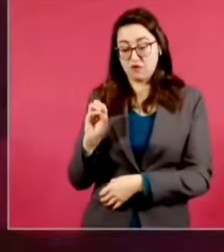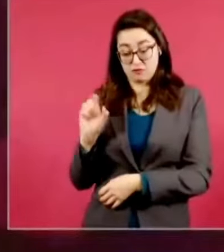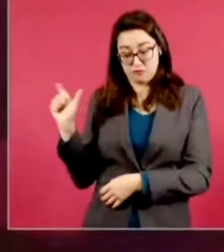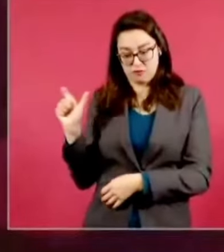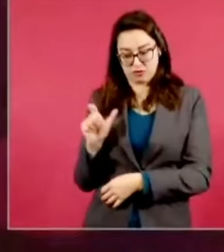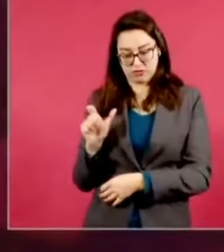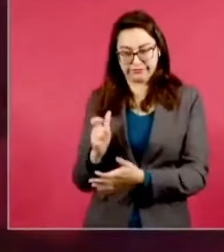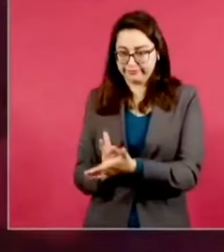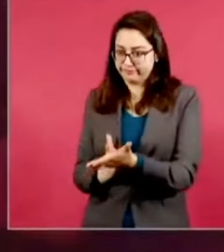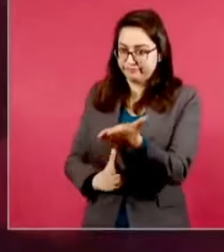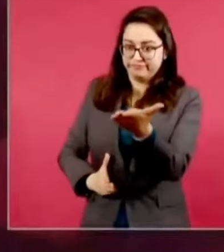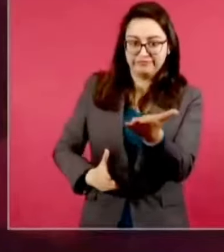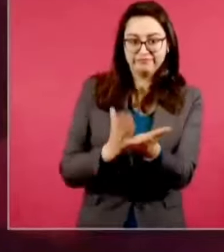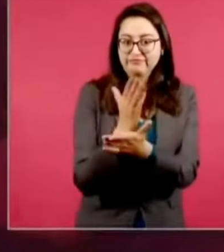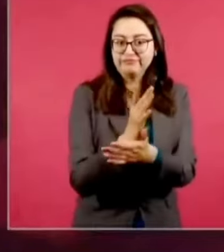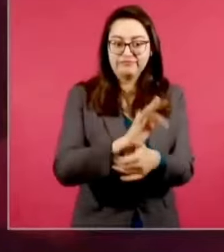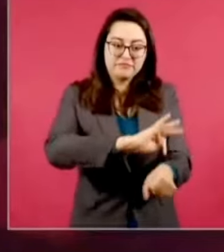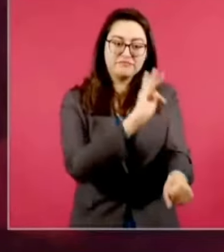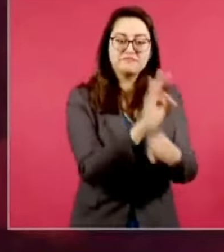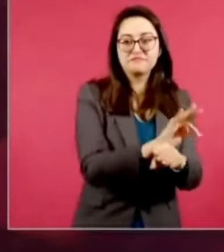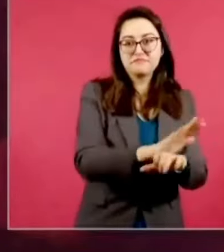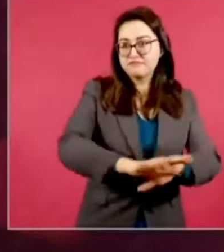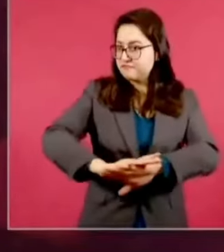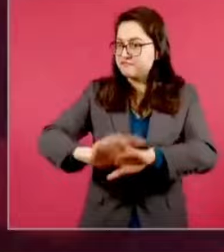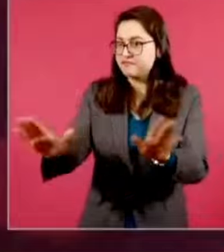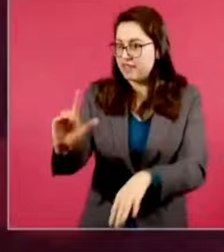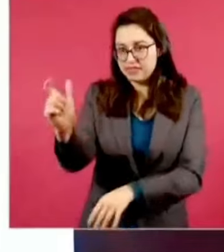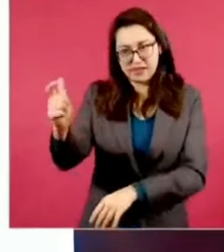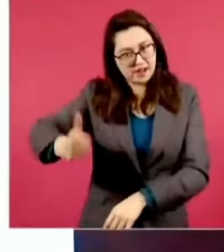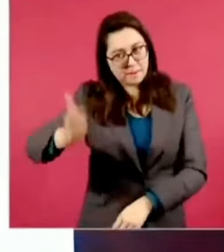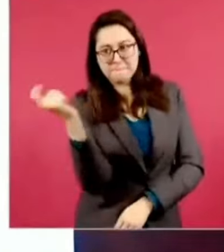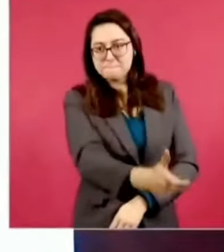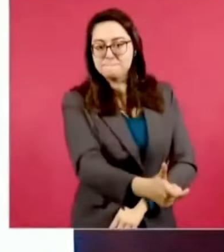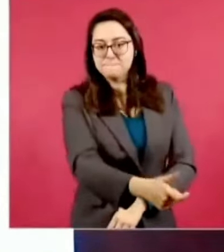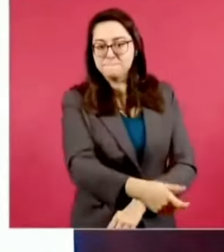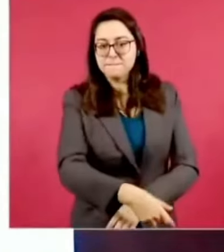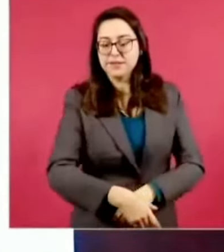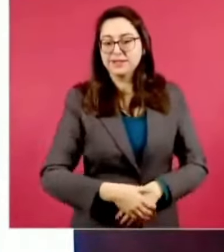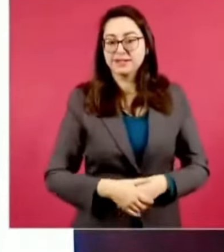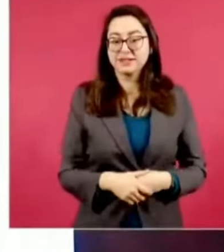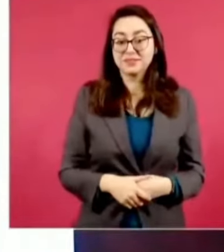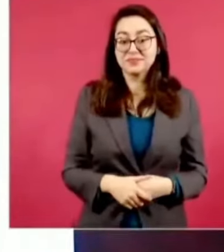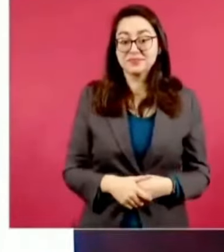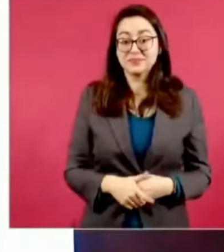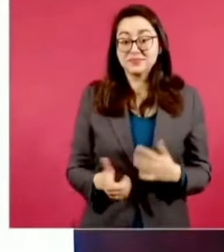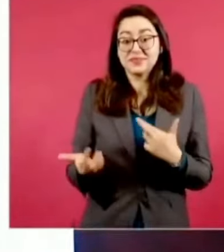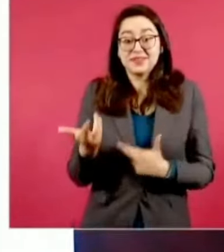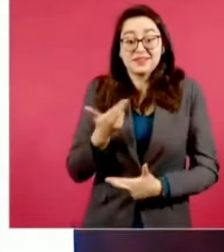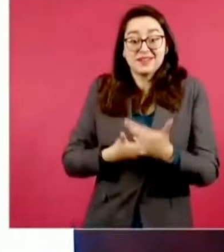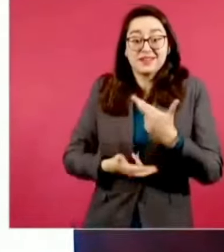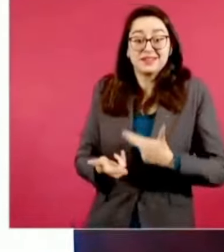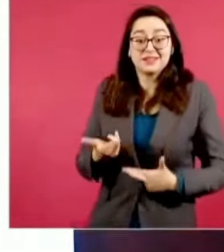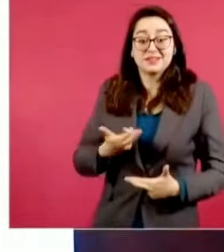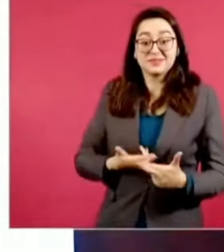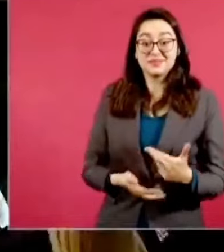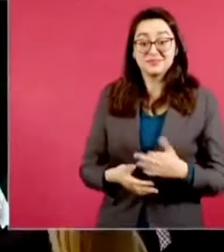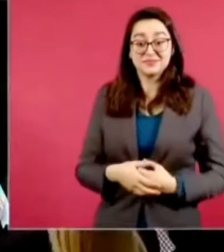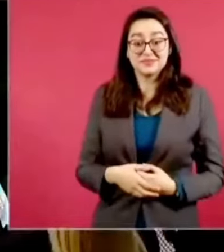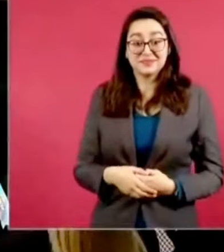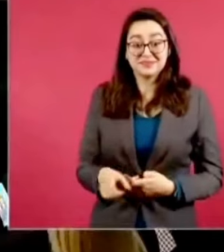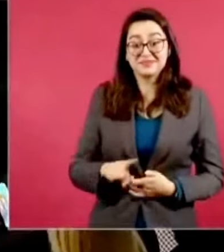Le devuelven el dinero. Y como a los 5 días, una semana, un oficio